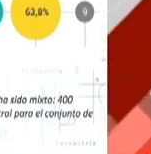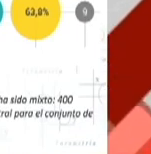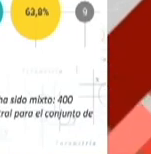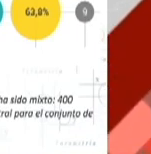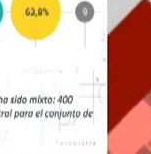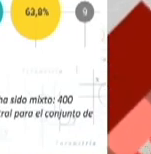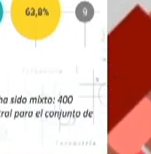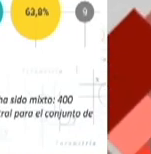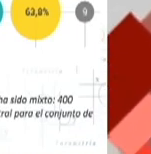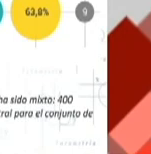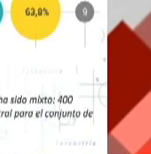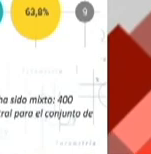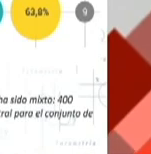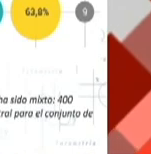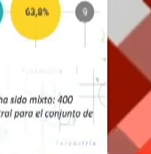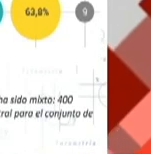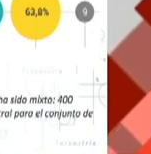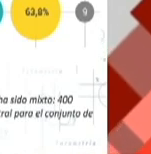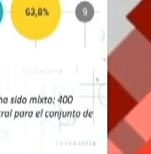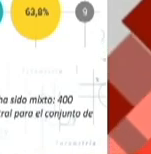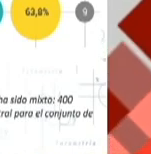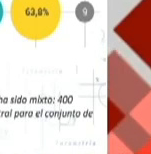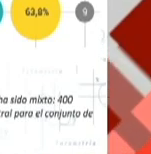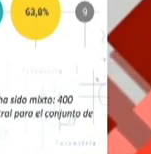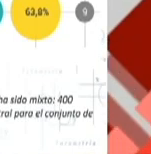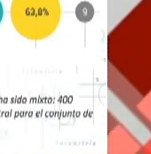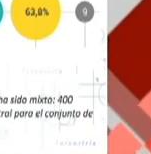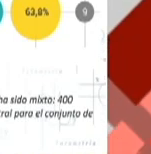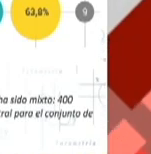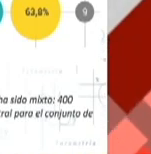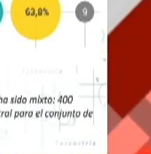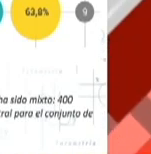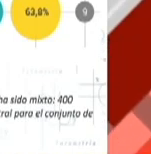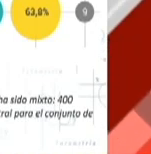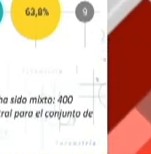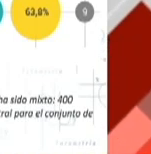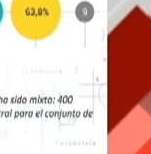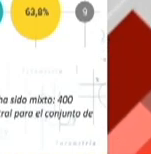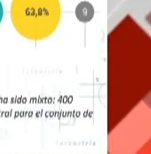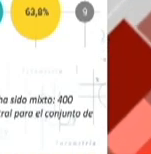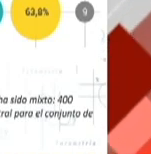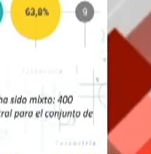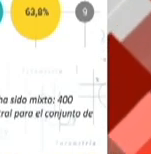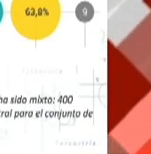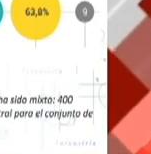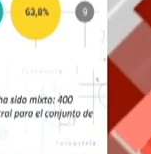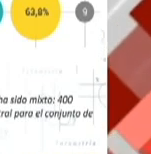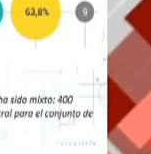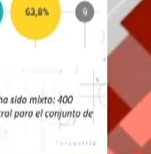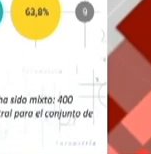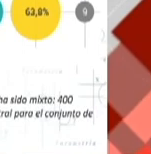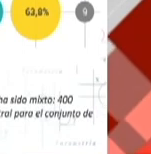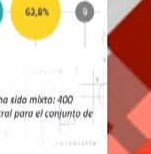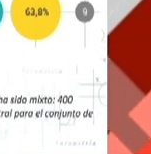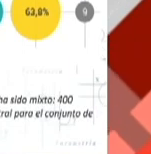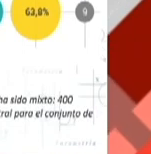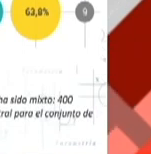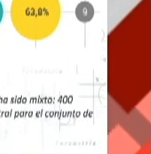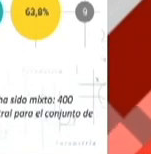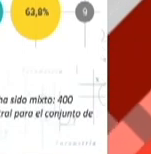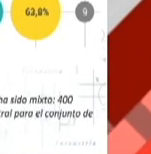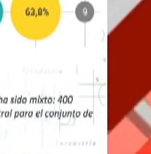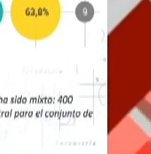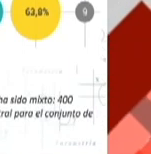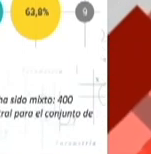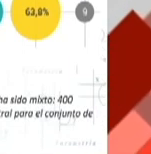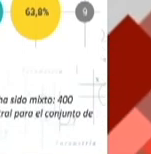el de nuestra comunidad. Si se convoca y pudiera votar, ¿qué votaría? Otra vez no, 77% todos los españoles